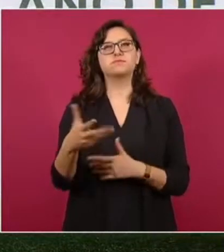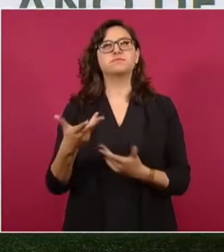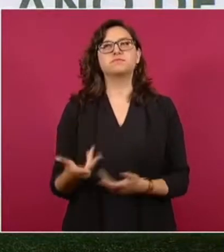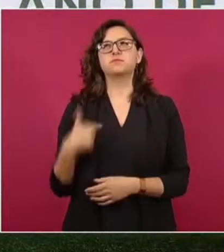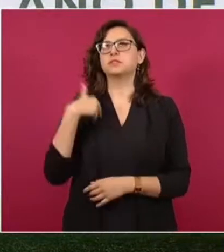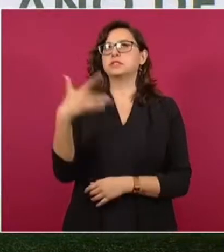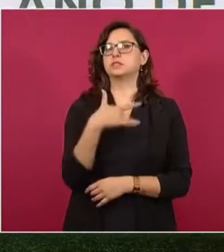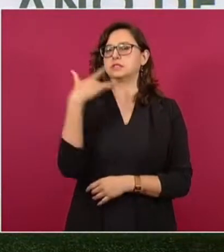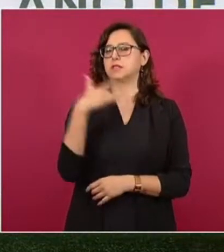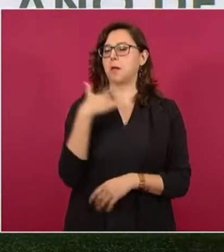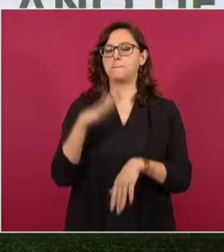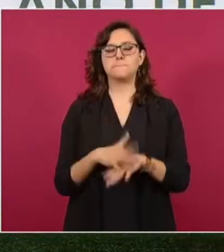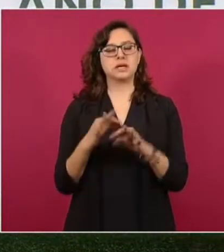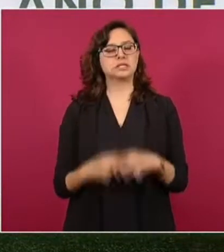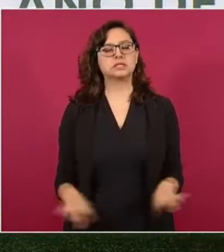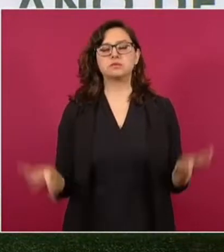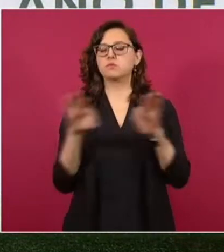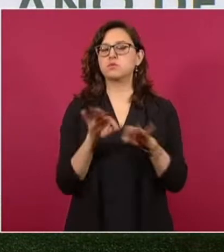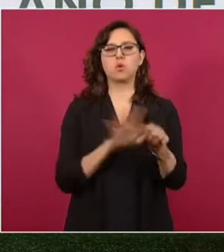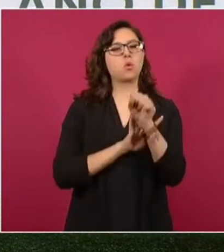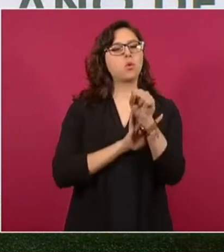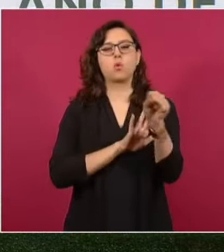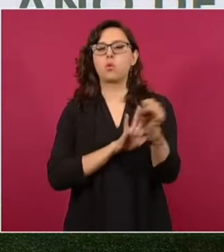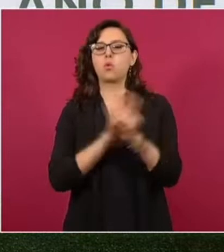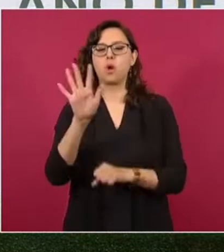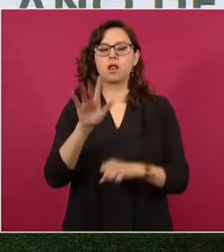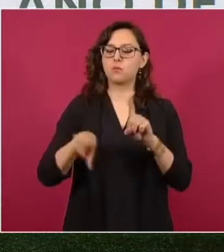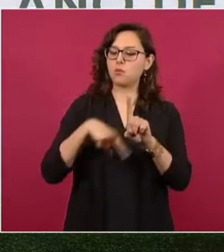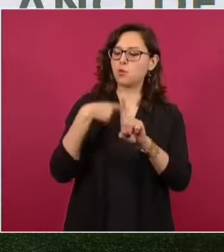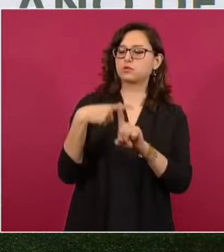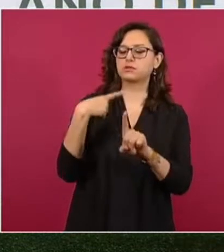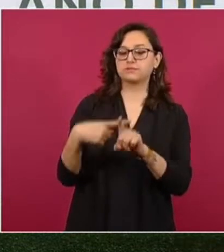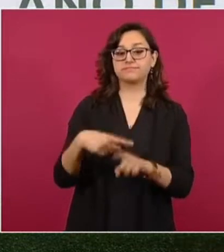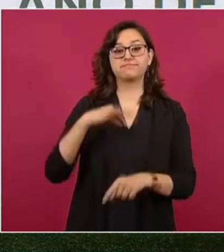la disminución de la pandemia del COVID-19.